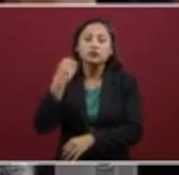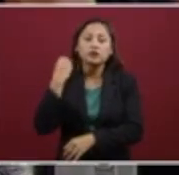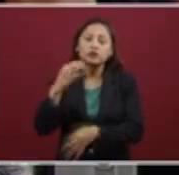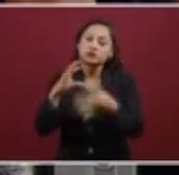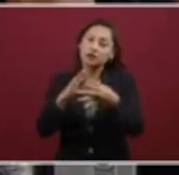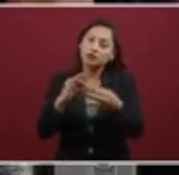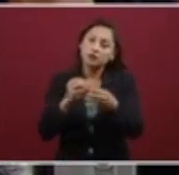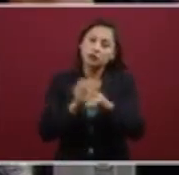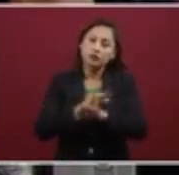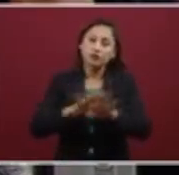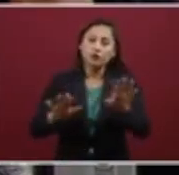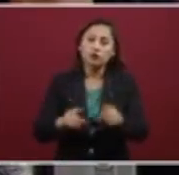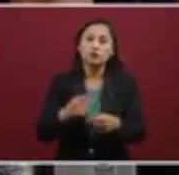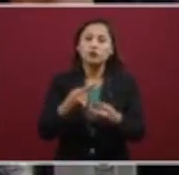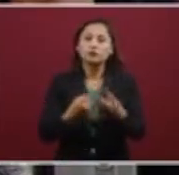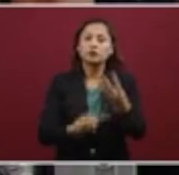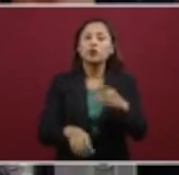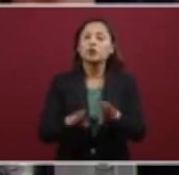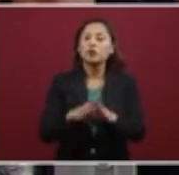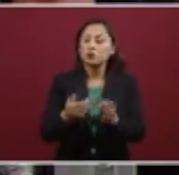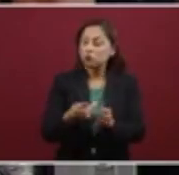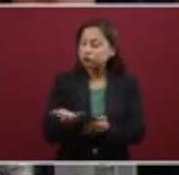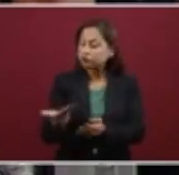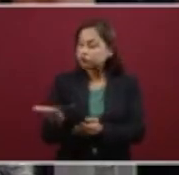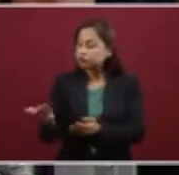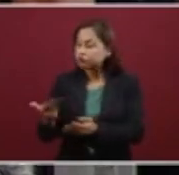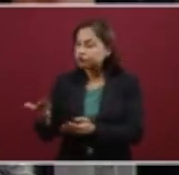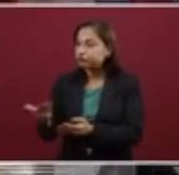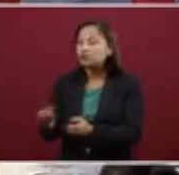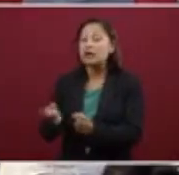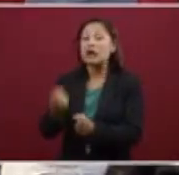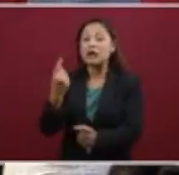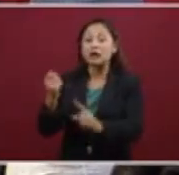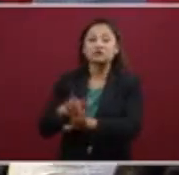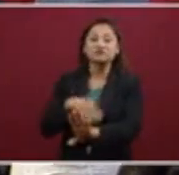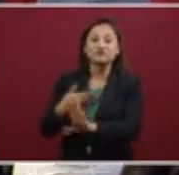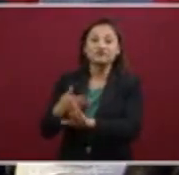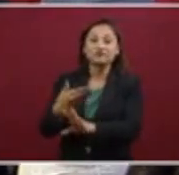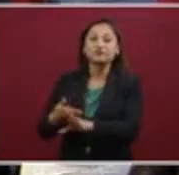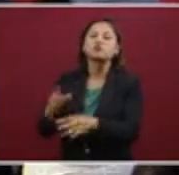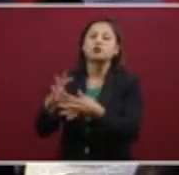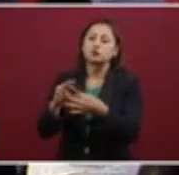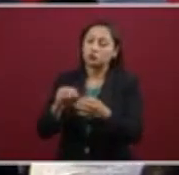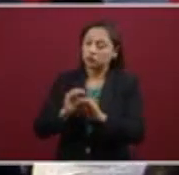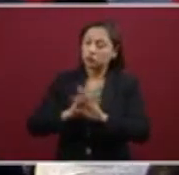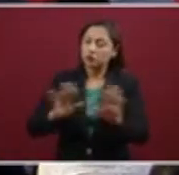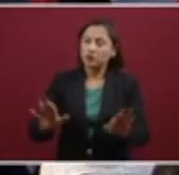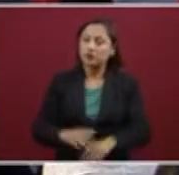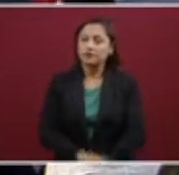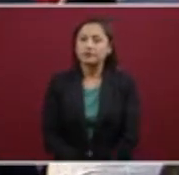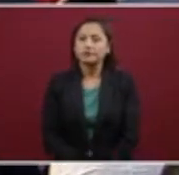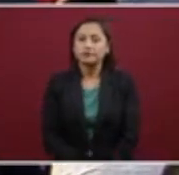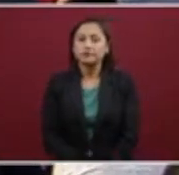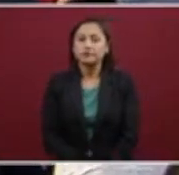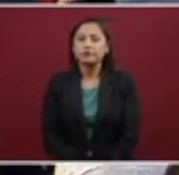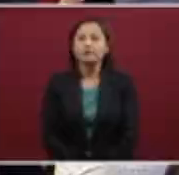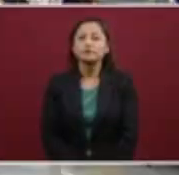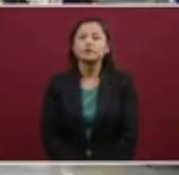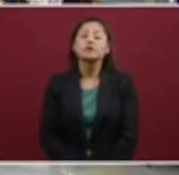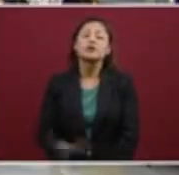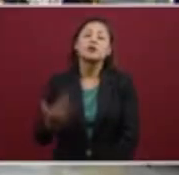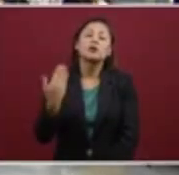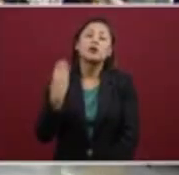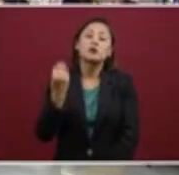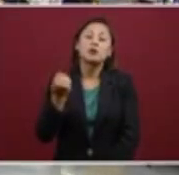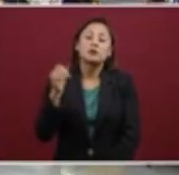estaba dando a los desplazados y a los casos de agresión y disparos que hay en ese municipio. El pasado 9 de abril,